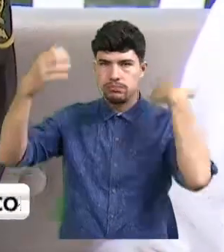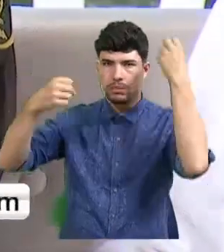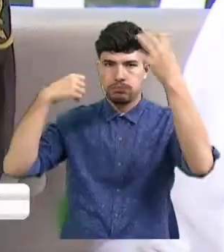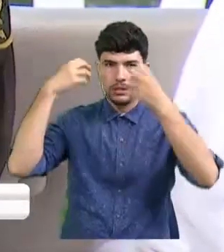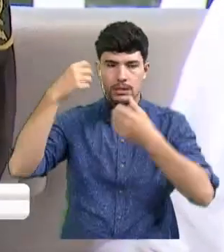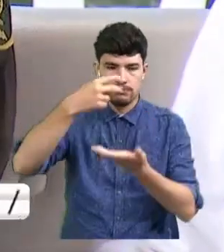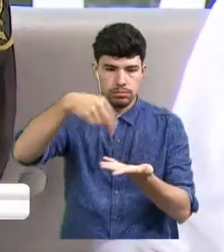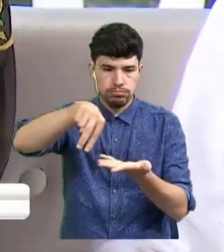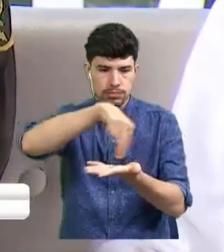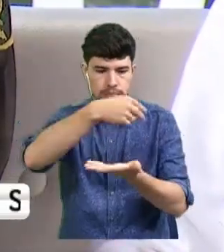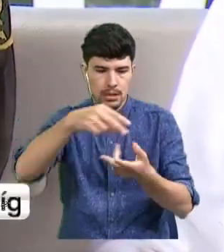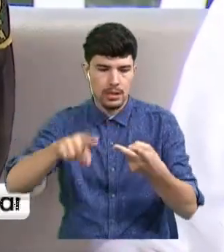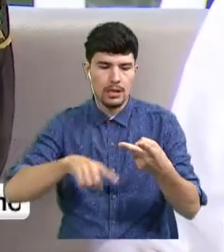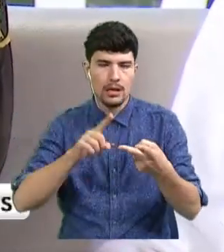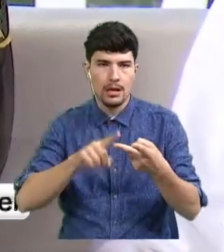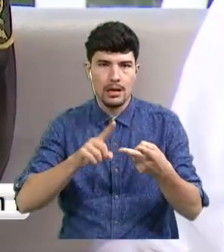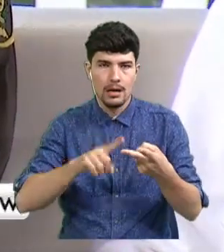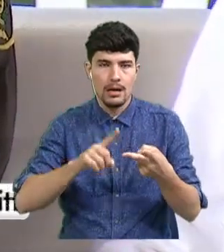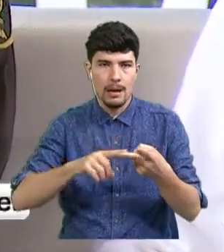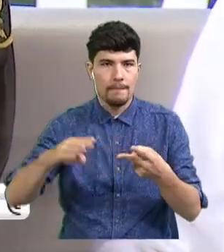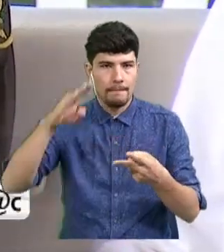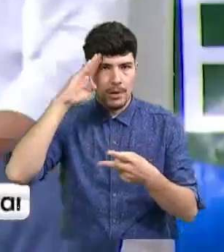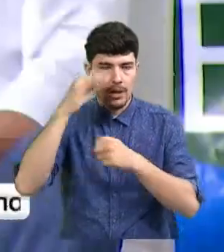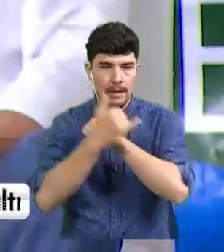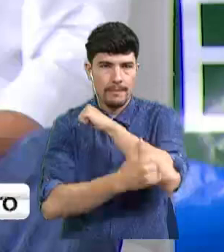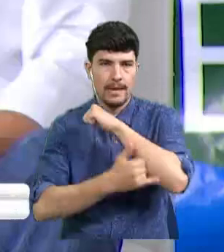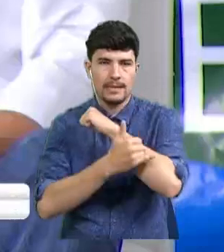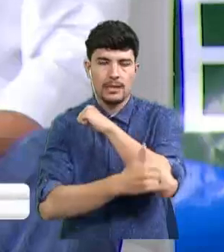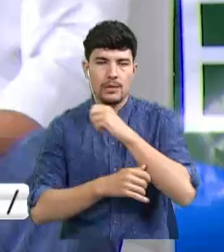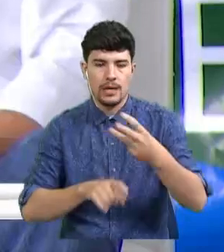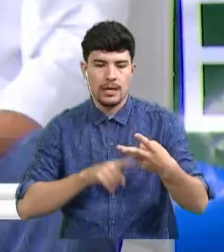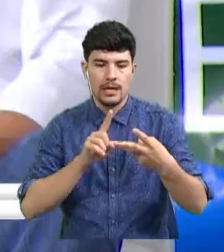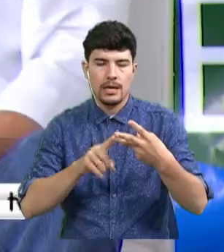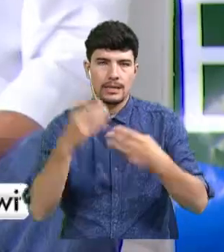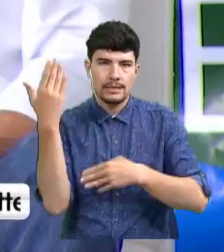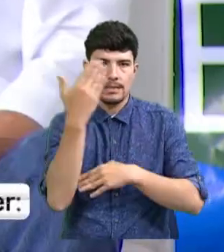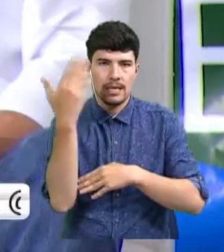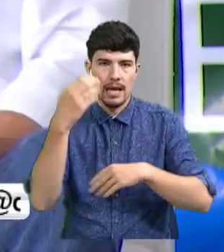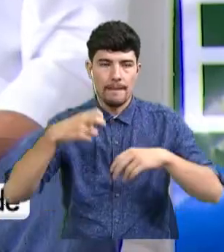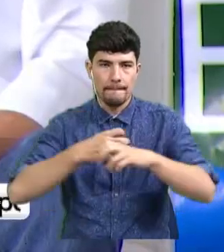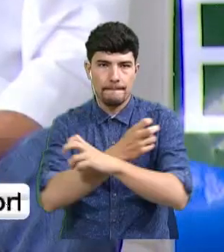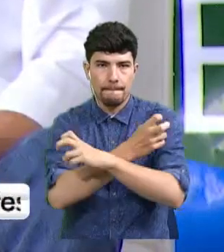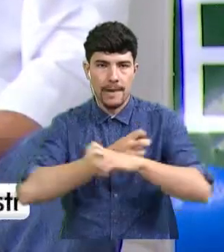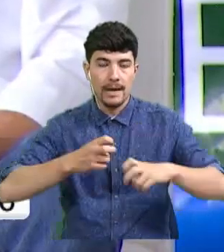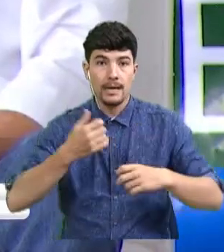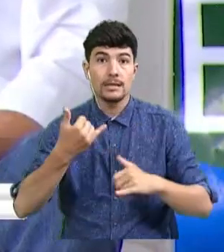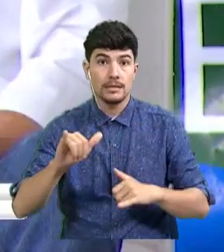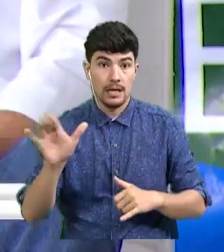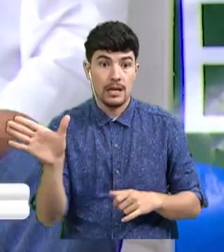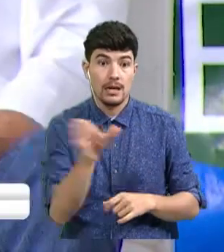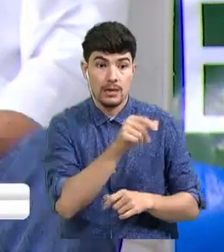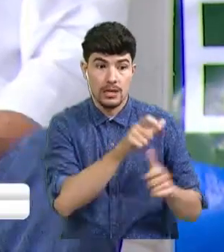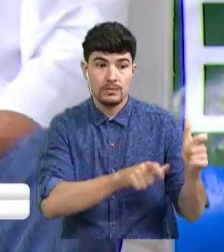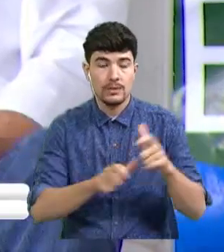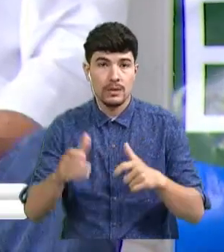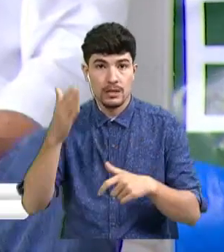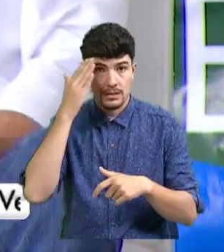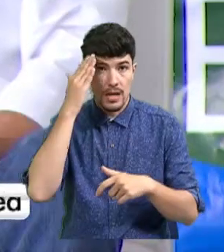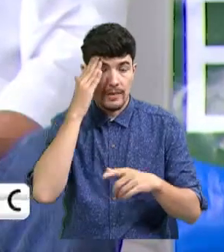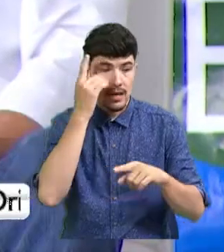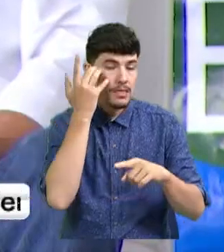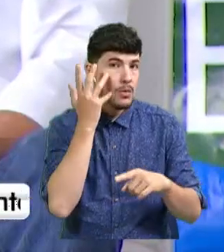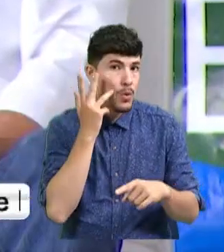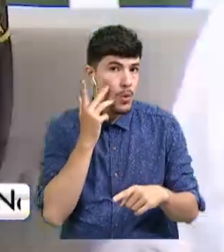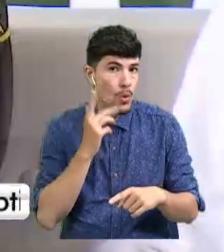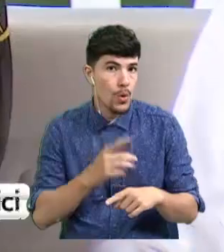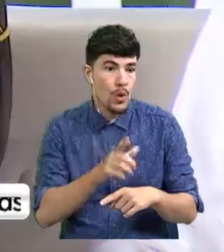terapia, como son los polipaseos y como es el cine al parque. Ya la gente sabe que estos días tiene ese encuentro